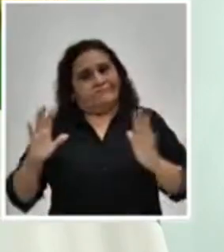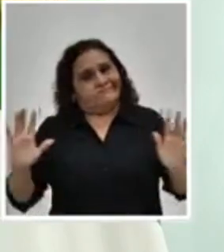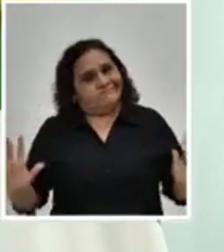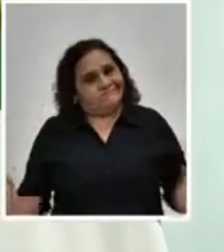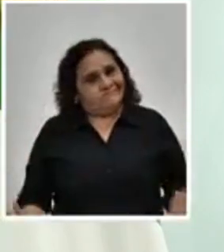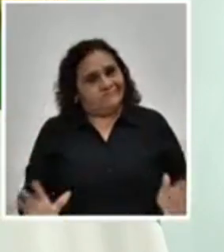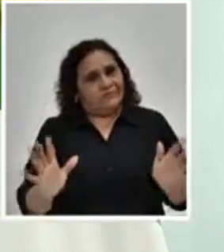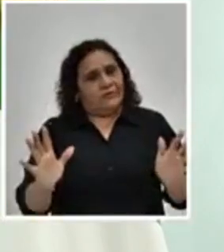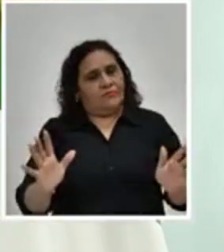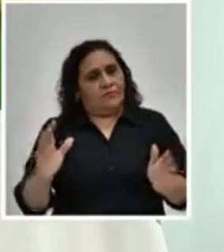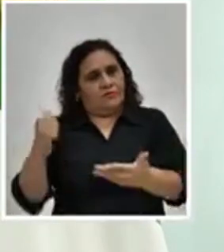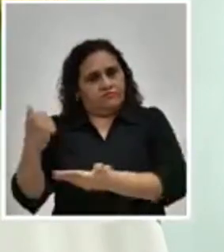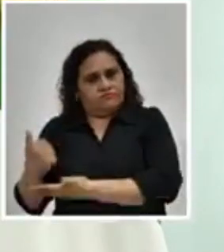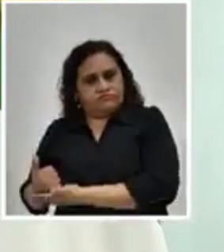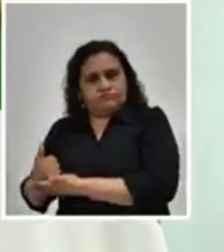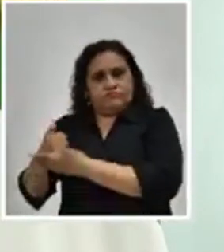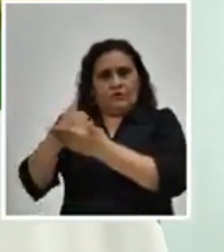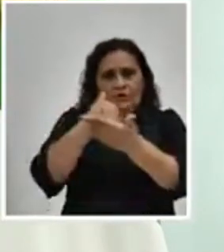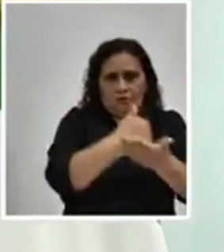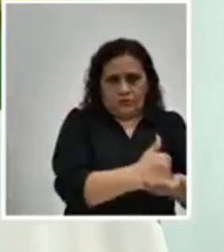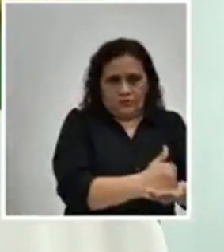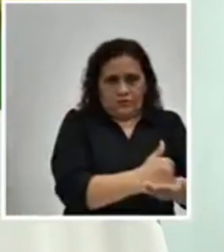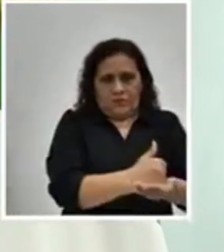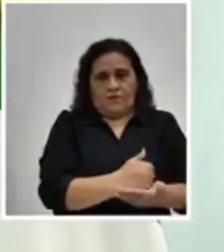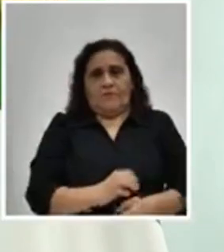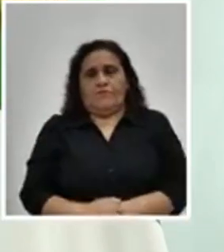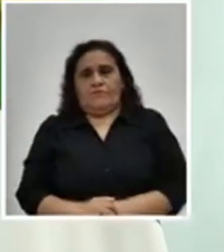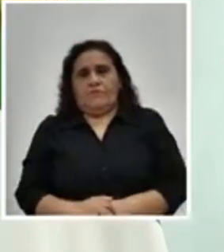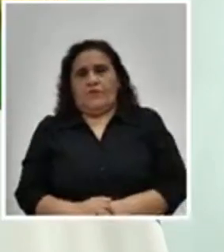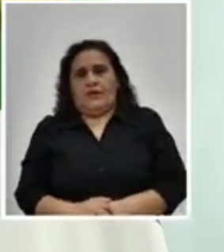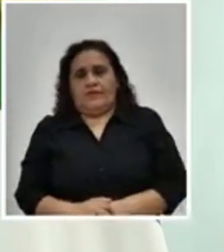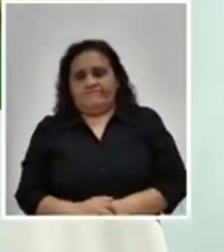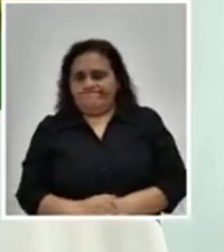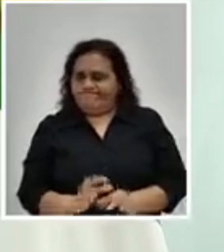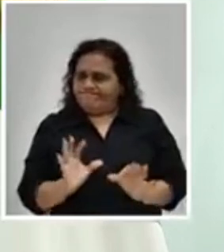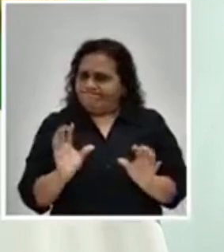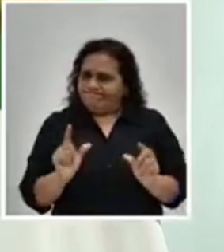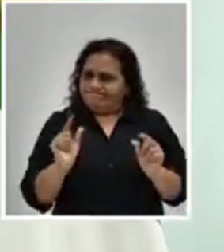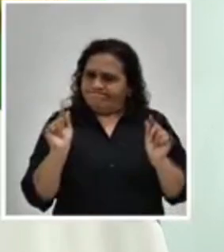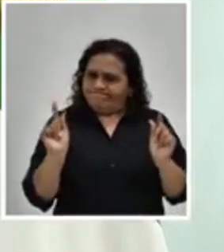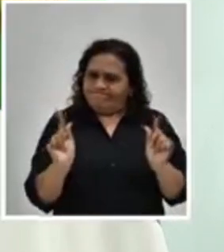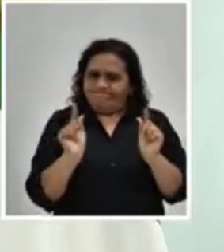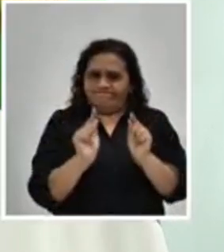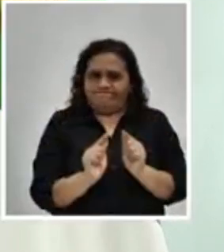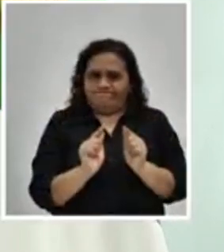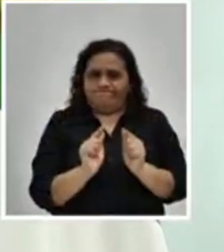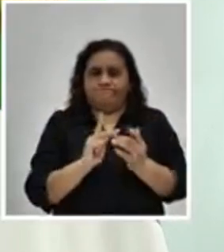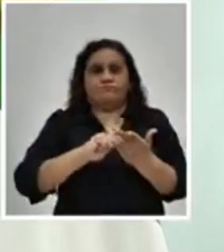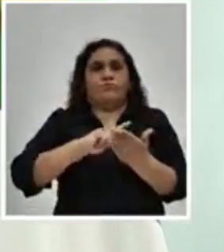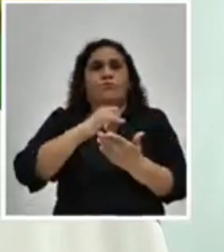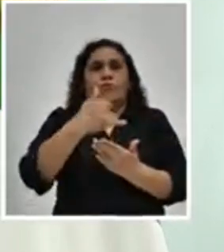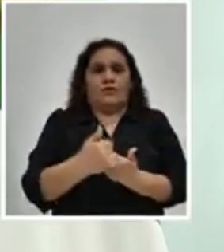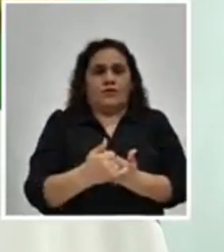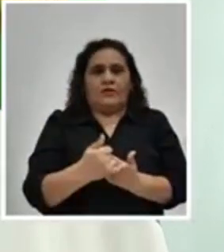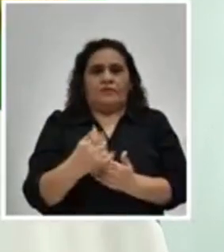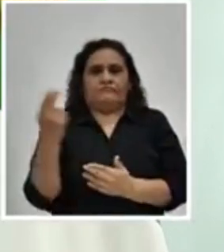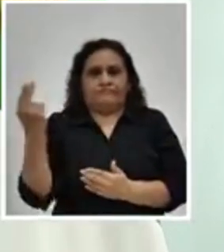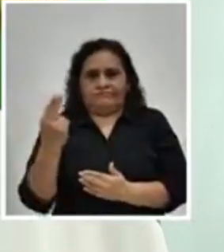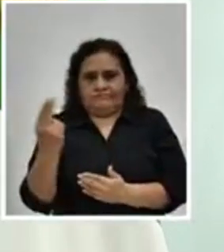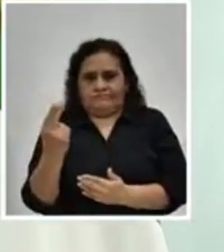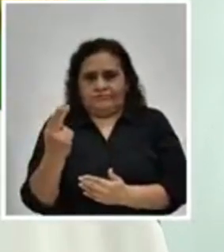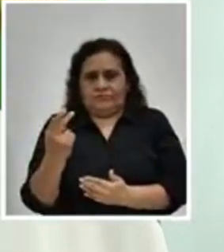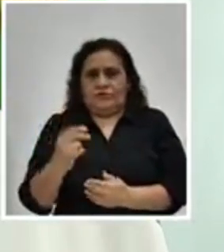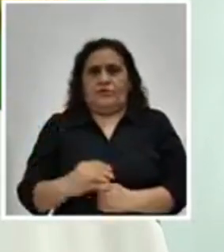y coadyuvado para concretar los importantes y determinantes proyectos en los que se